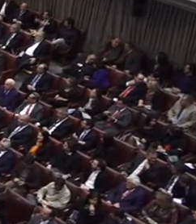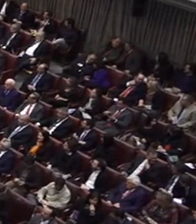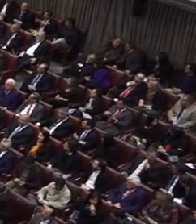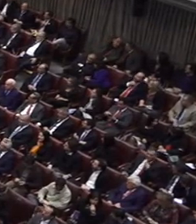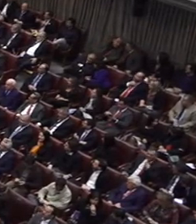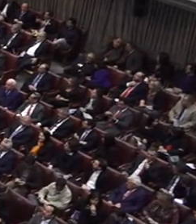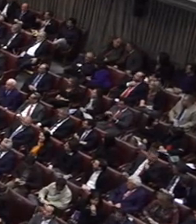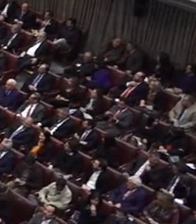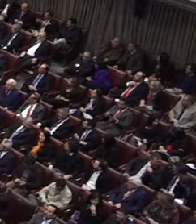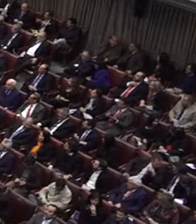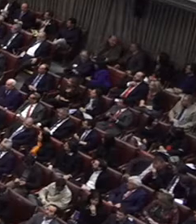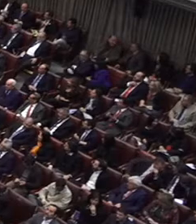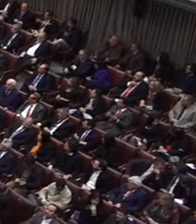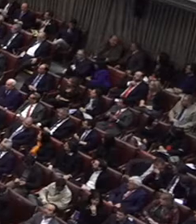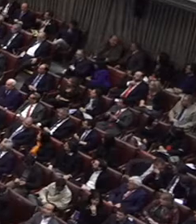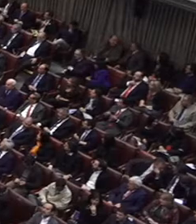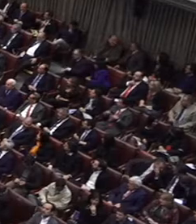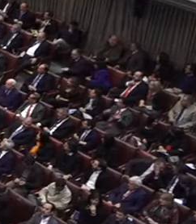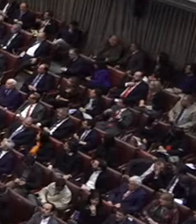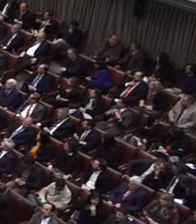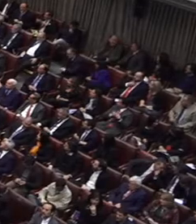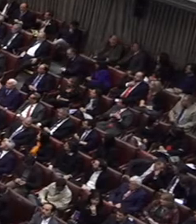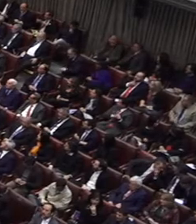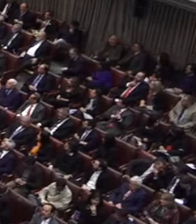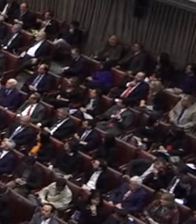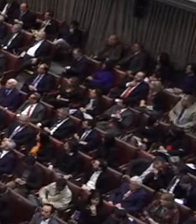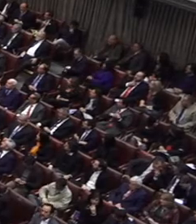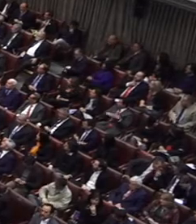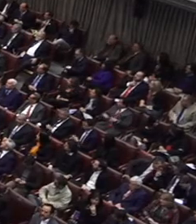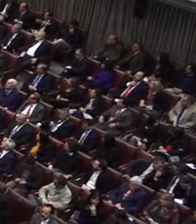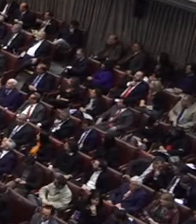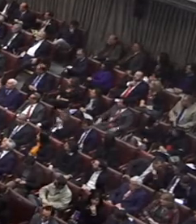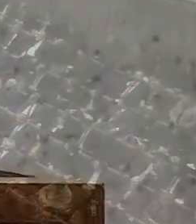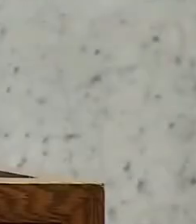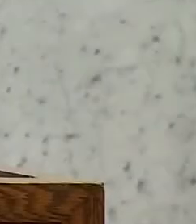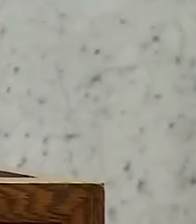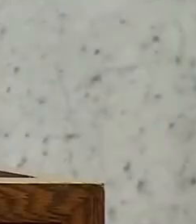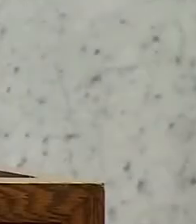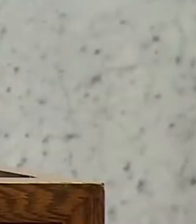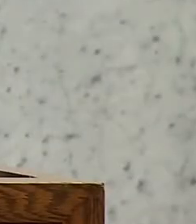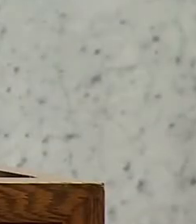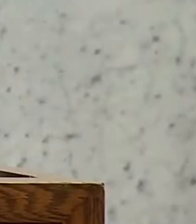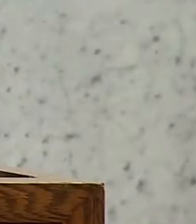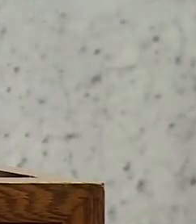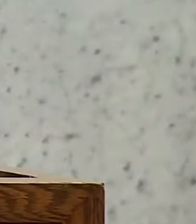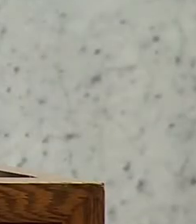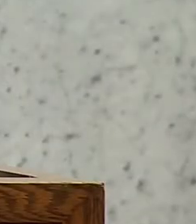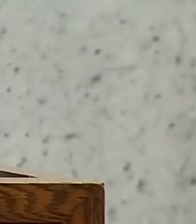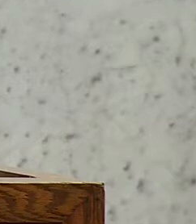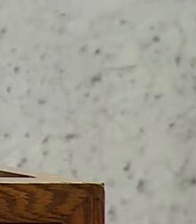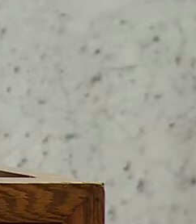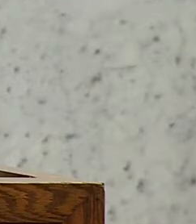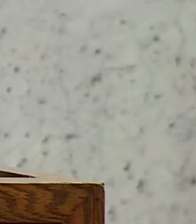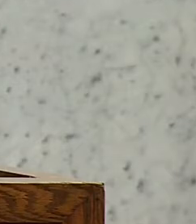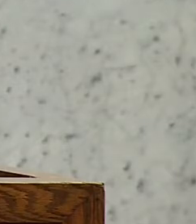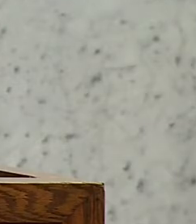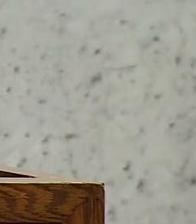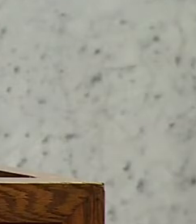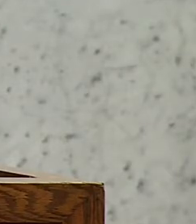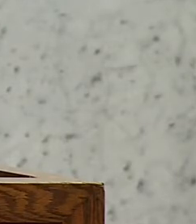ayer nos correspondió despedir en los salones del ex congreso en santiago a un grande del periodismo